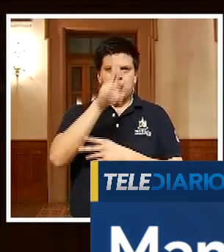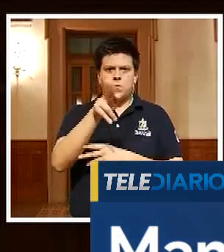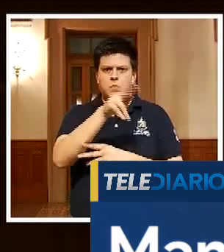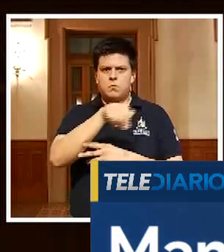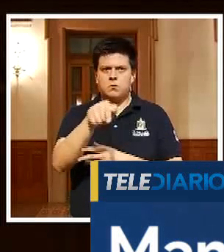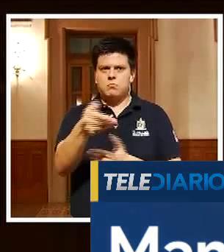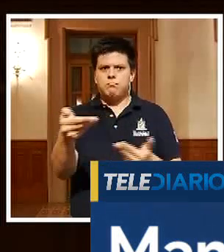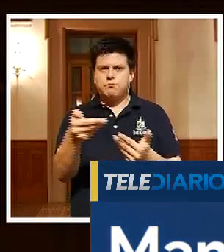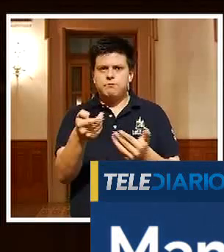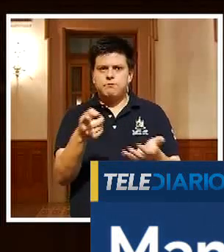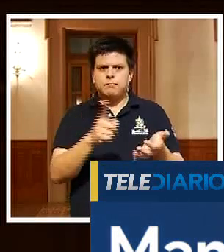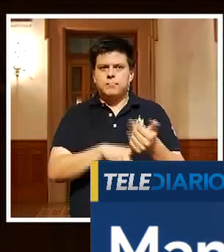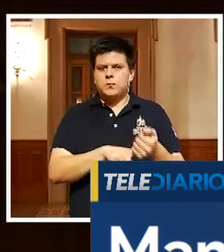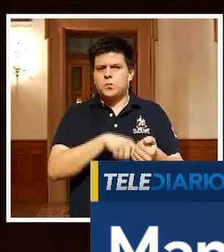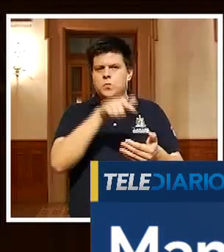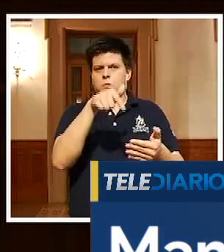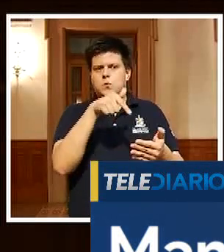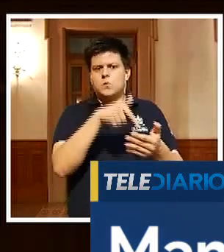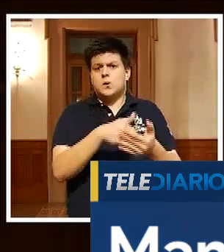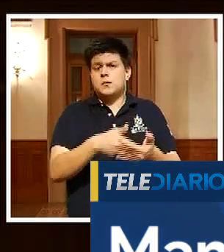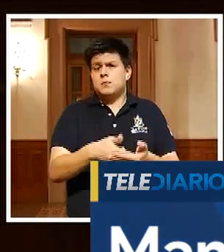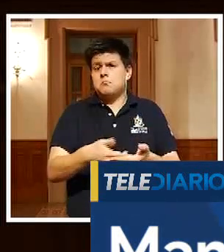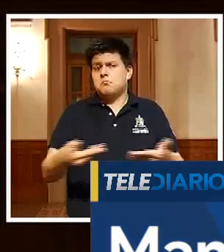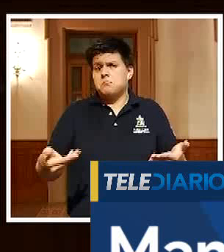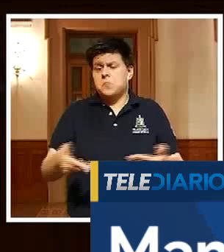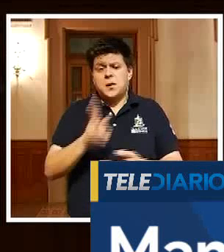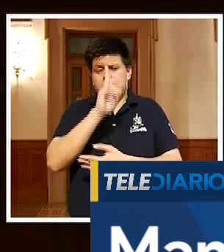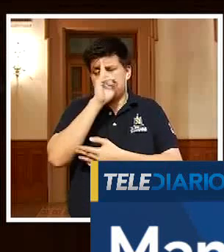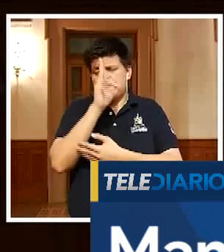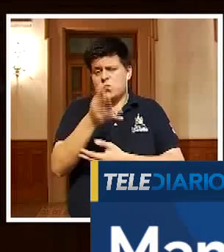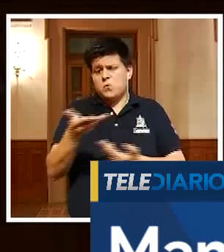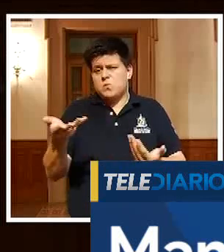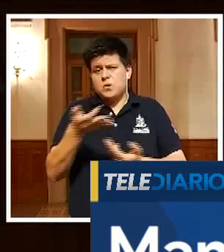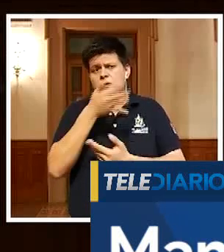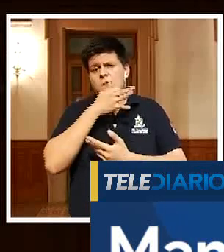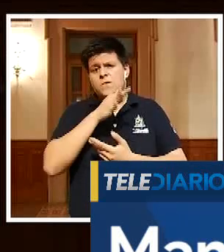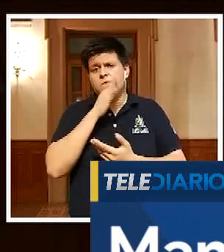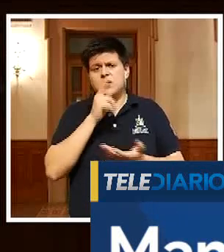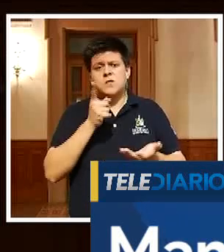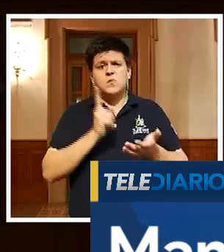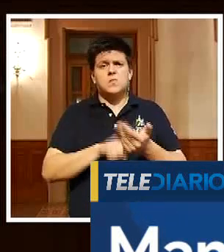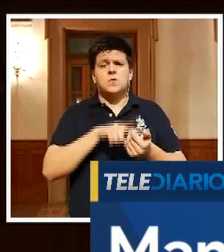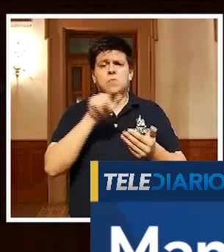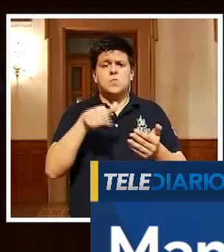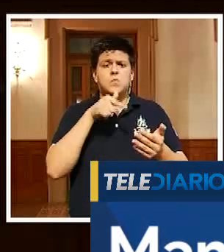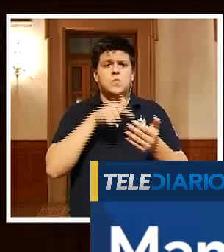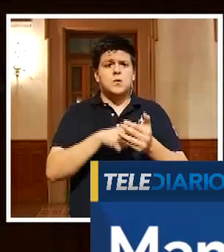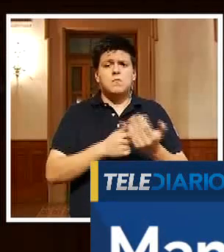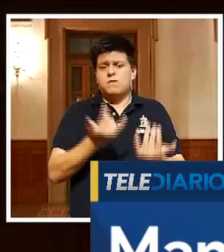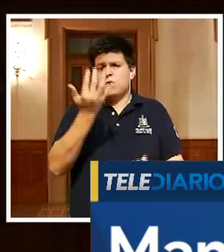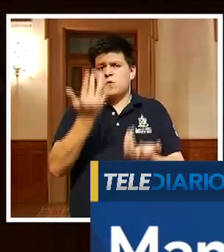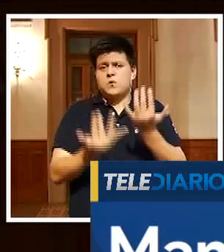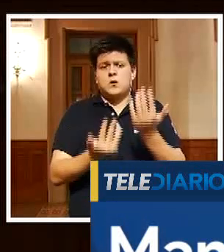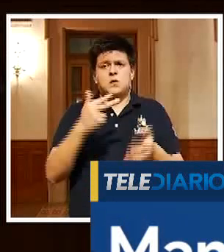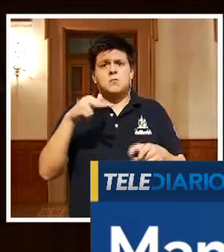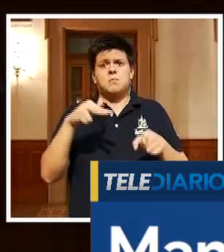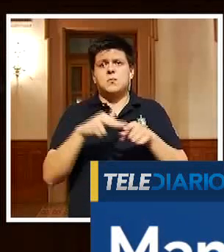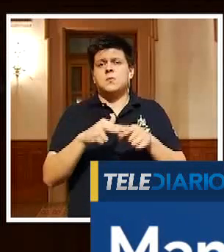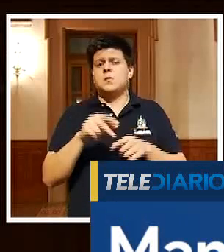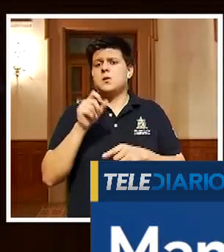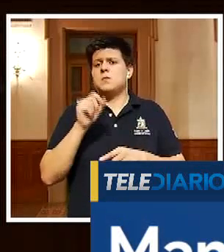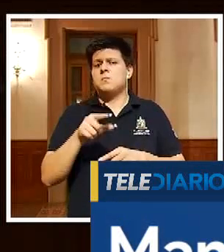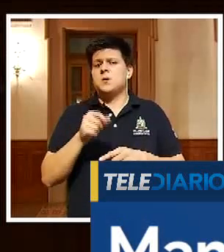que se realizan ahí. Están prohibidos los eventos que se realizan en el Parque Fundidora y